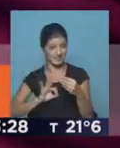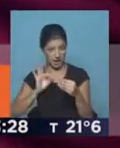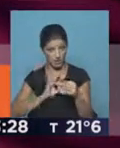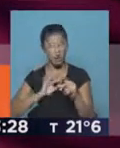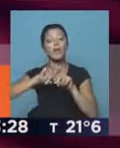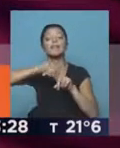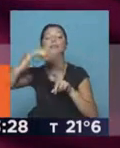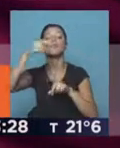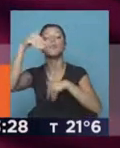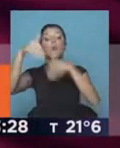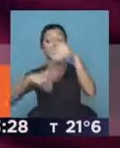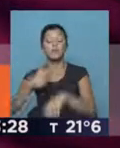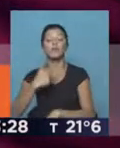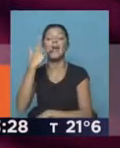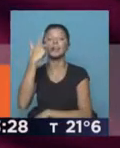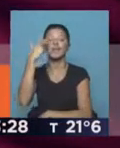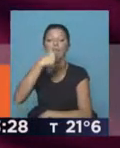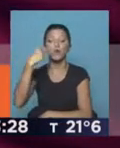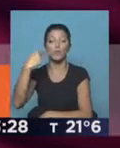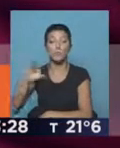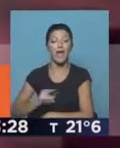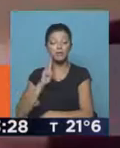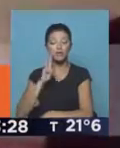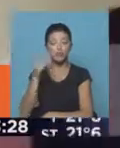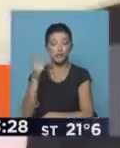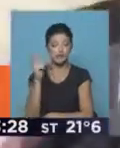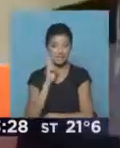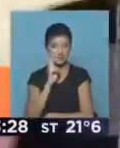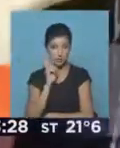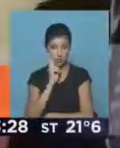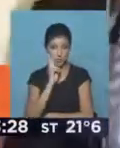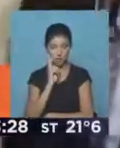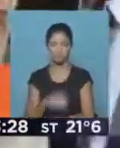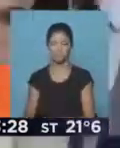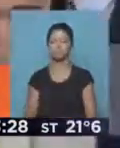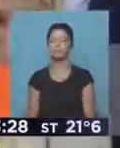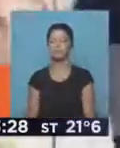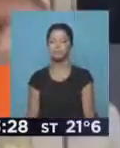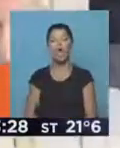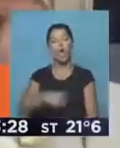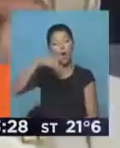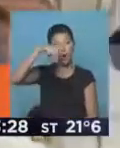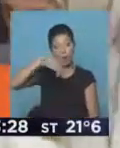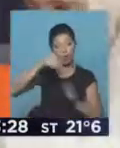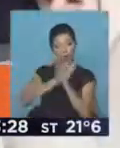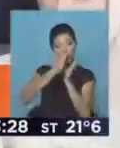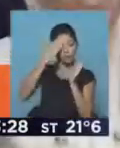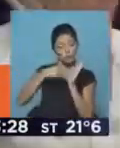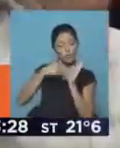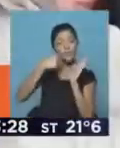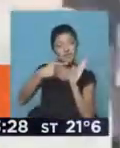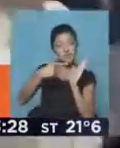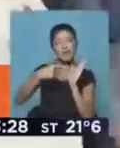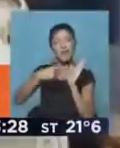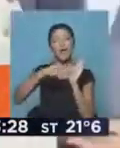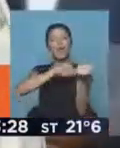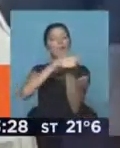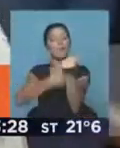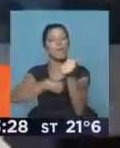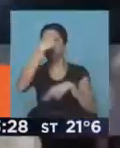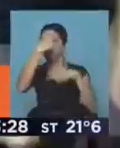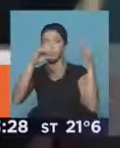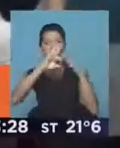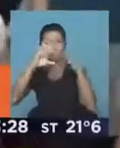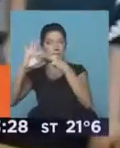el 3 de noviembre de 2019. La Constitución actual garantiza la independencia de poderes, pero la reforma